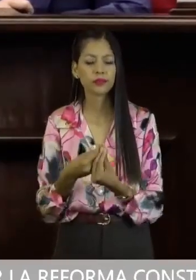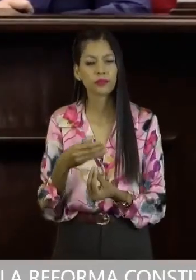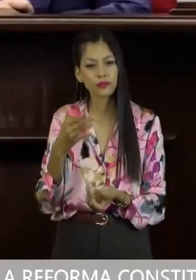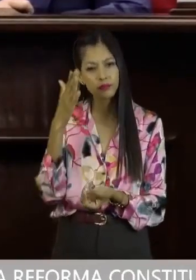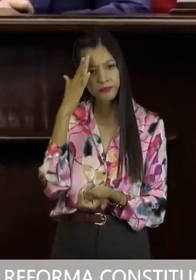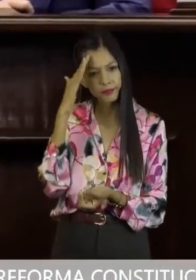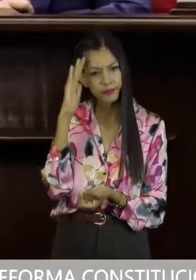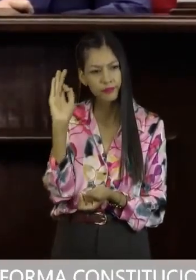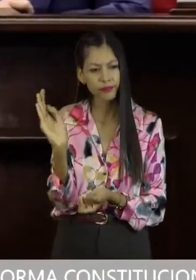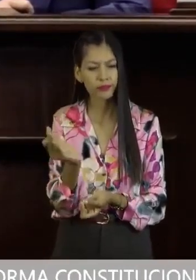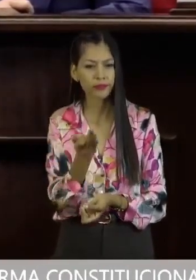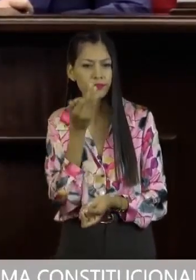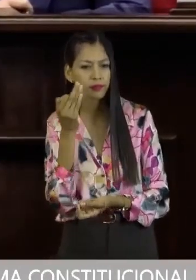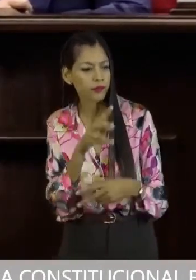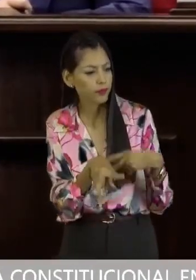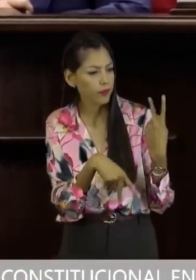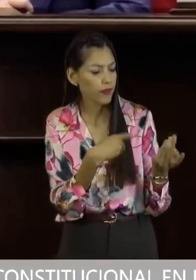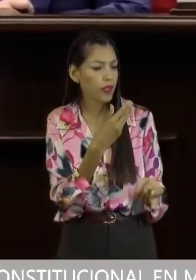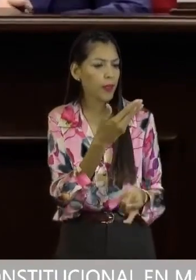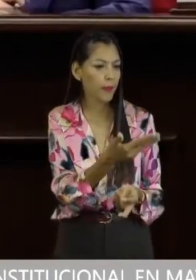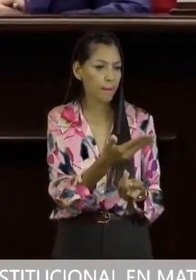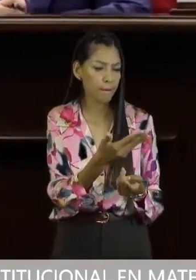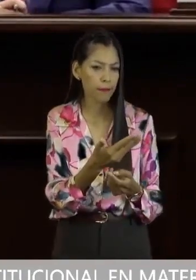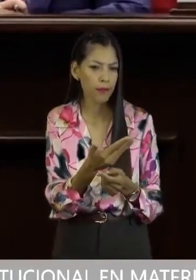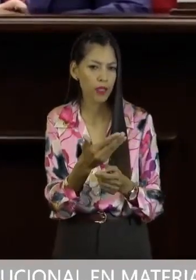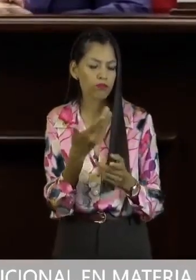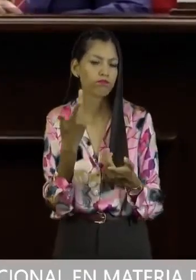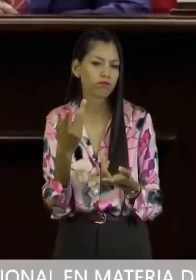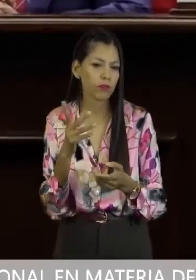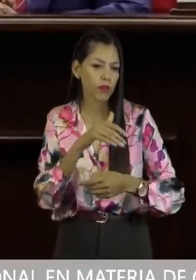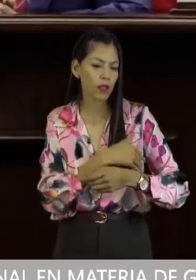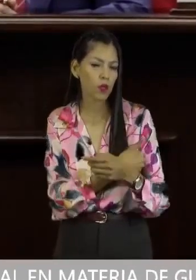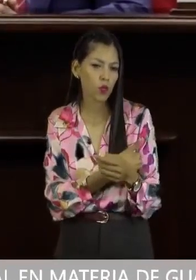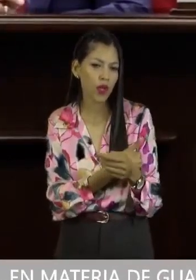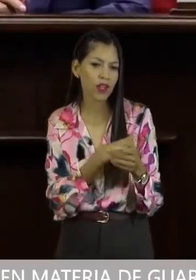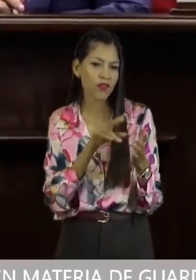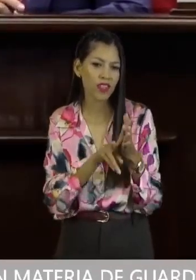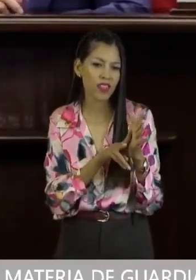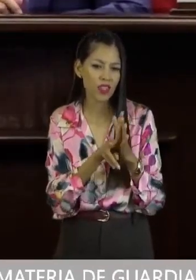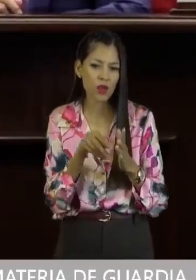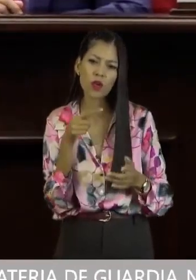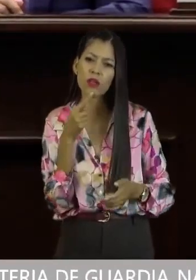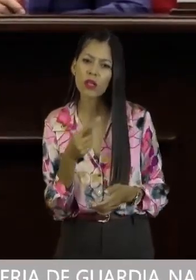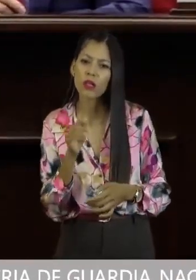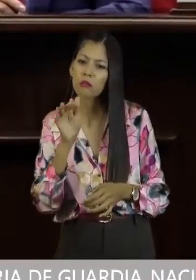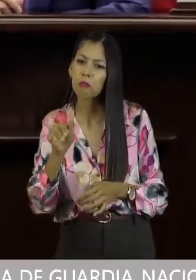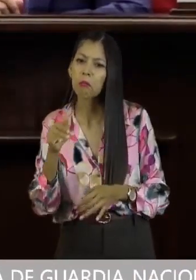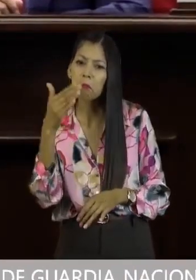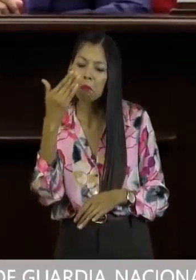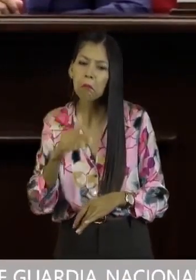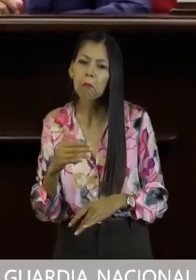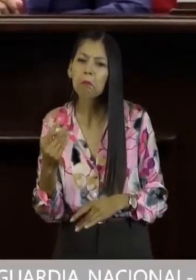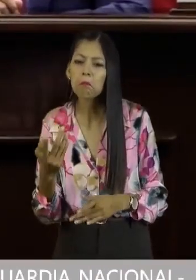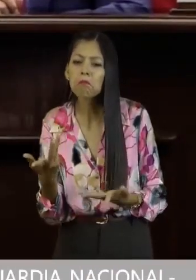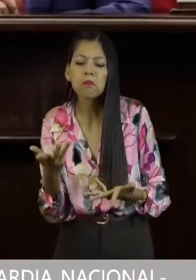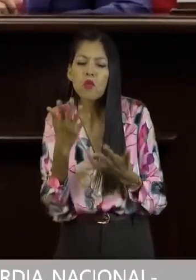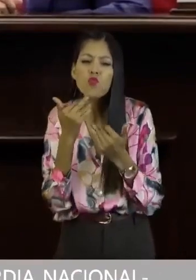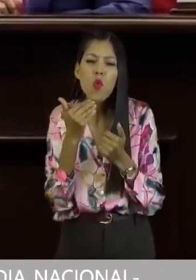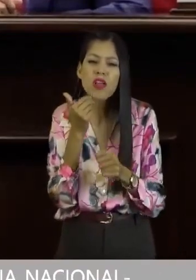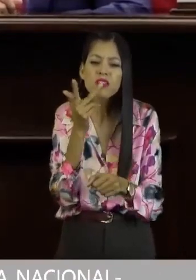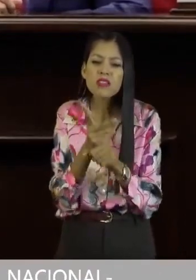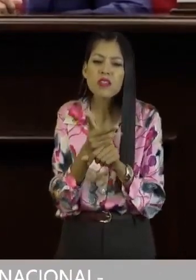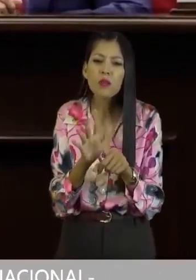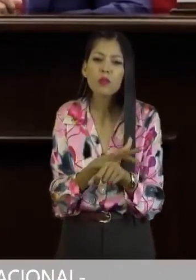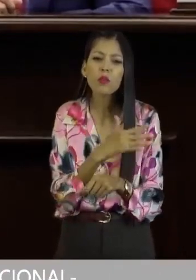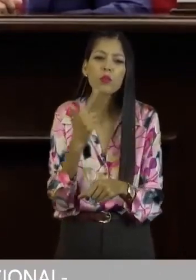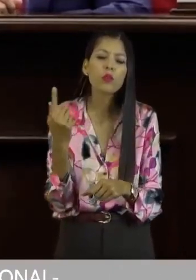autoridades federales fueron a pedir la grabación de un lamentable suceso, pues le dijeron, ¿saben qué? Pues no tenemos grabación porque las cámaras aún no